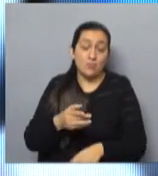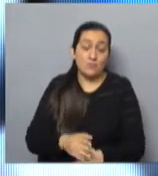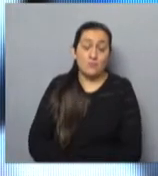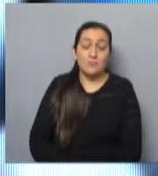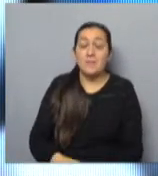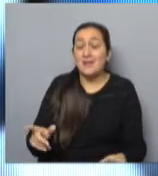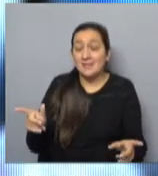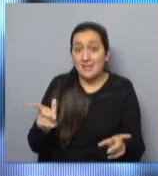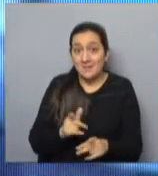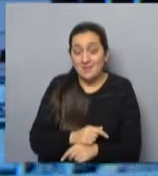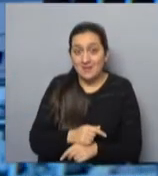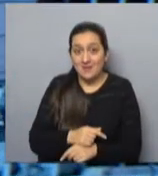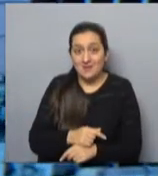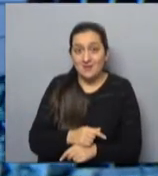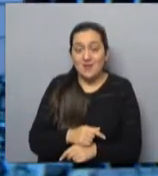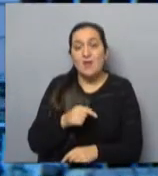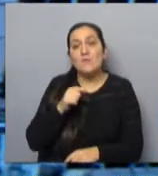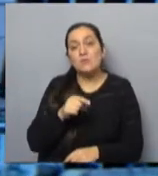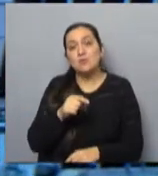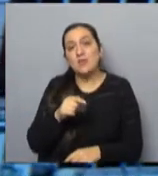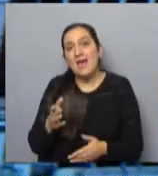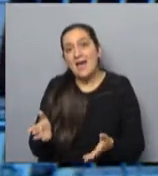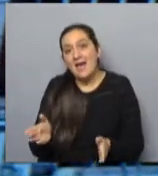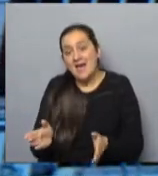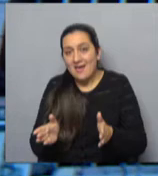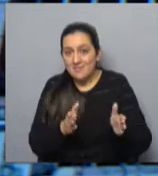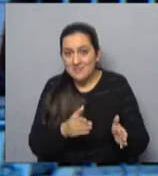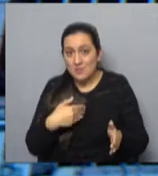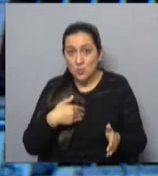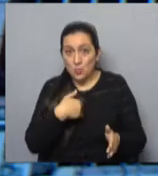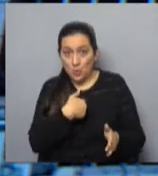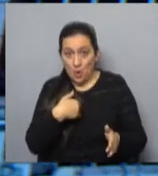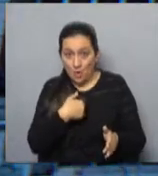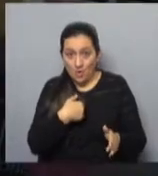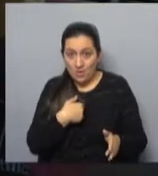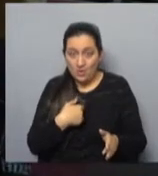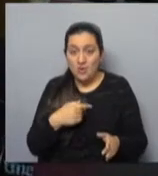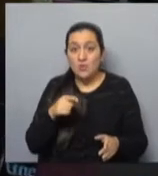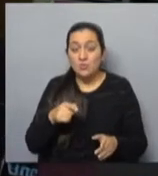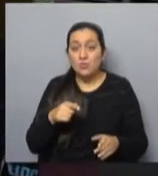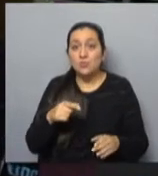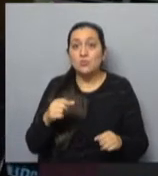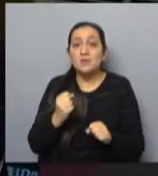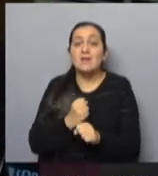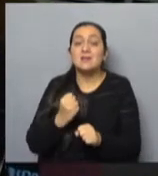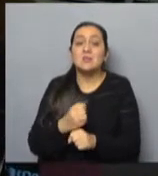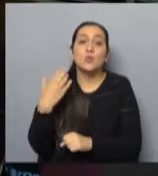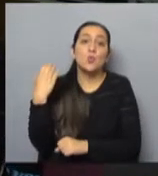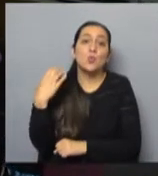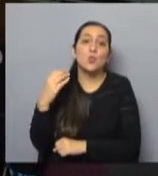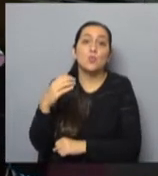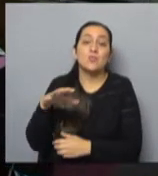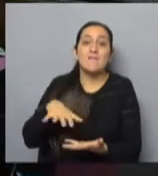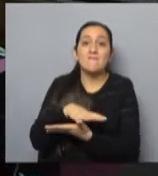porque ya nos tenemos que ir pero vos aparte de tu rol de neutral sus protagonistas sale un club de barrio identificado este